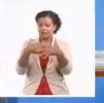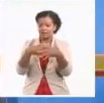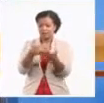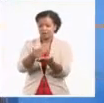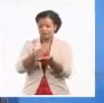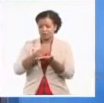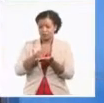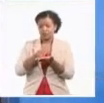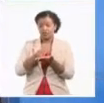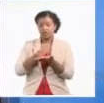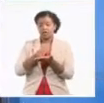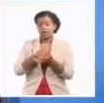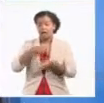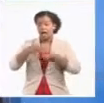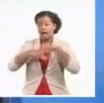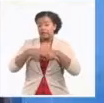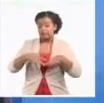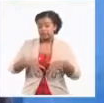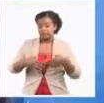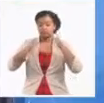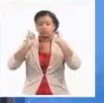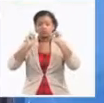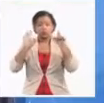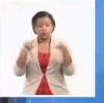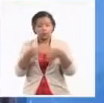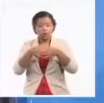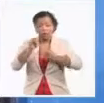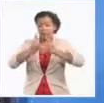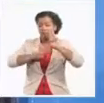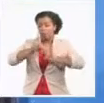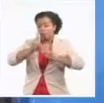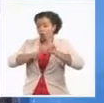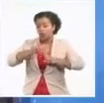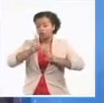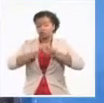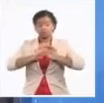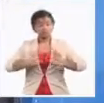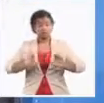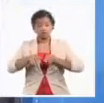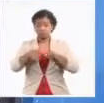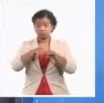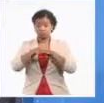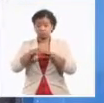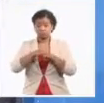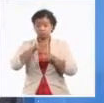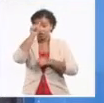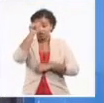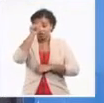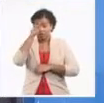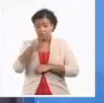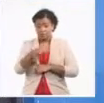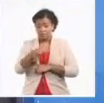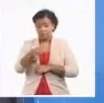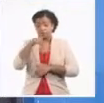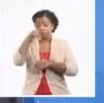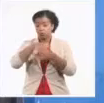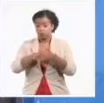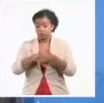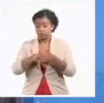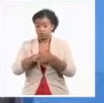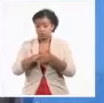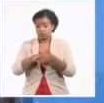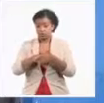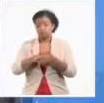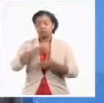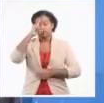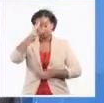cerca. Hemos hecho reuniones de coordinación y tenemos todo ya preparado para el domingo en las votaciones. Por supuesto,